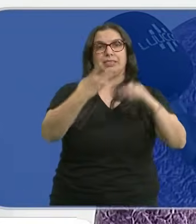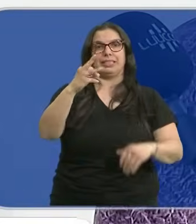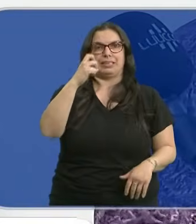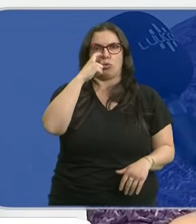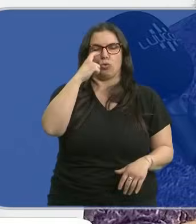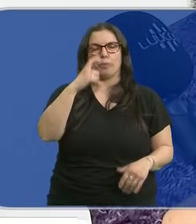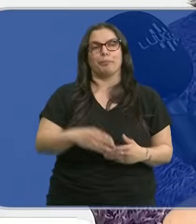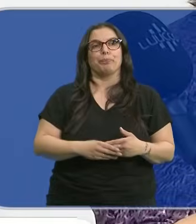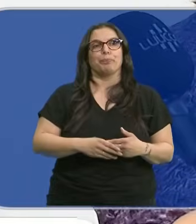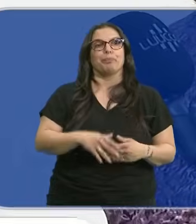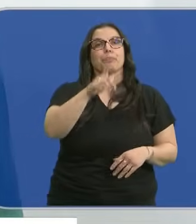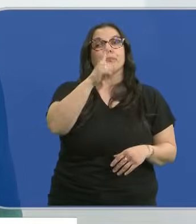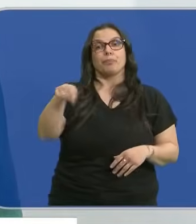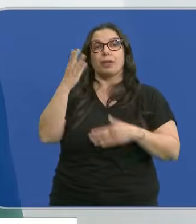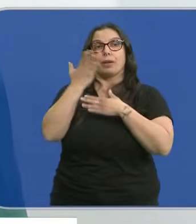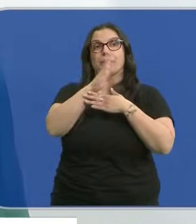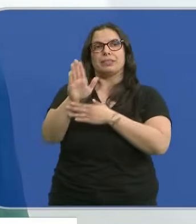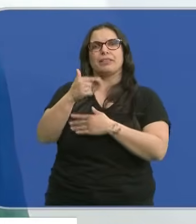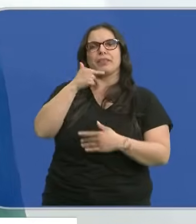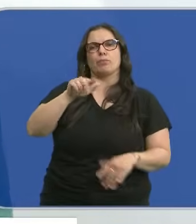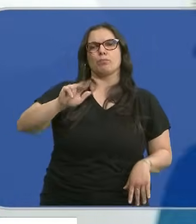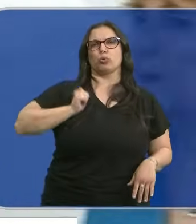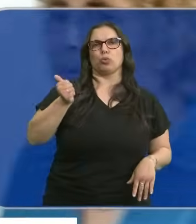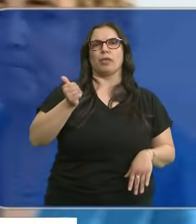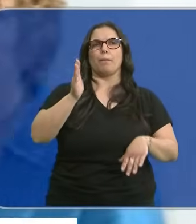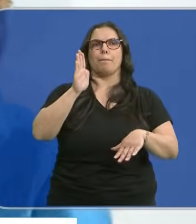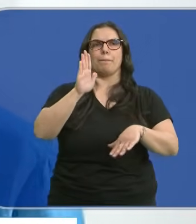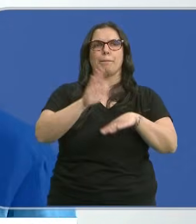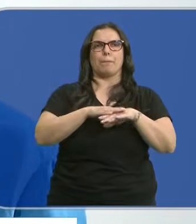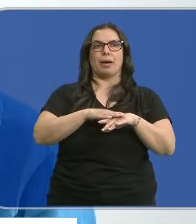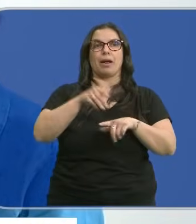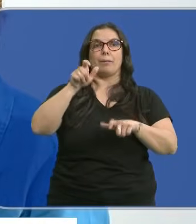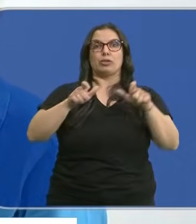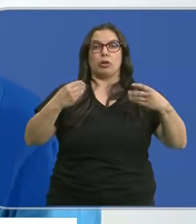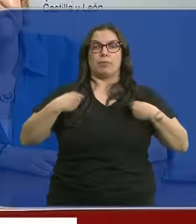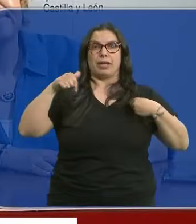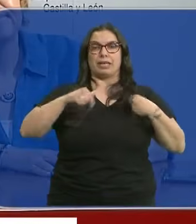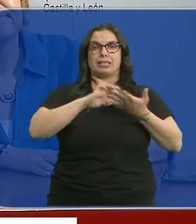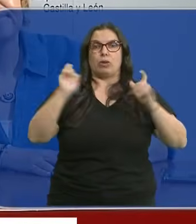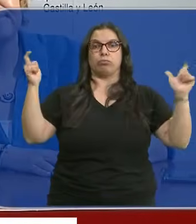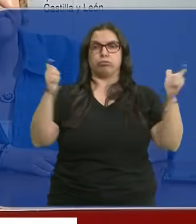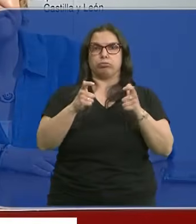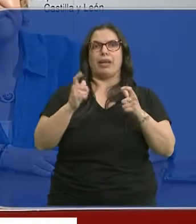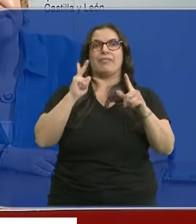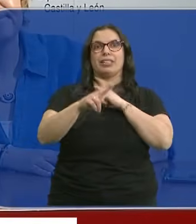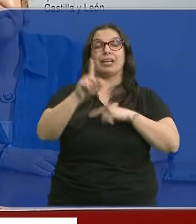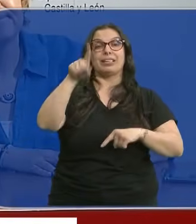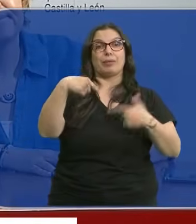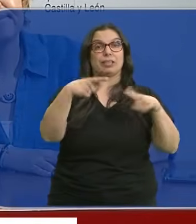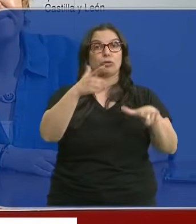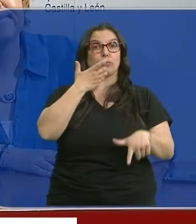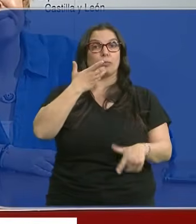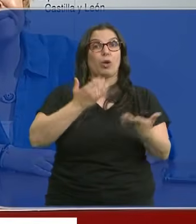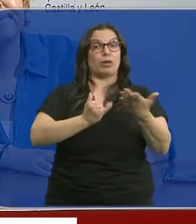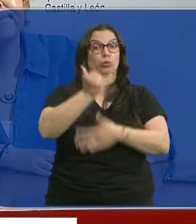de junio. Sus representantes consideran que esta es una oportunidad para que se frene la despoblación en Castilla y León y para que sectores clave, como la